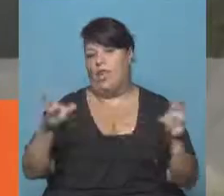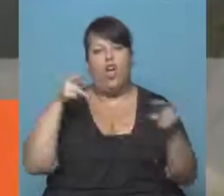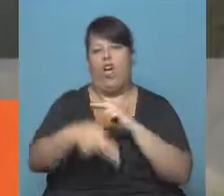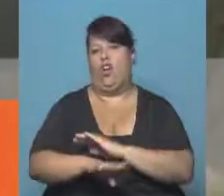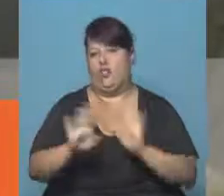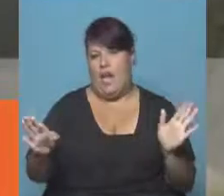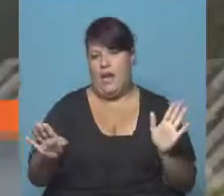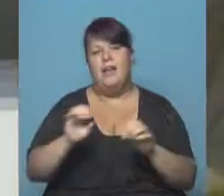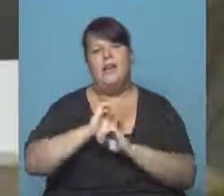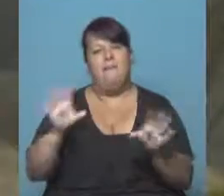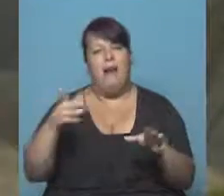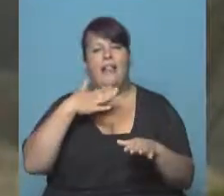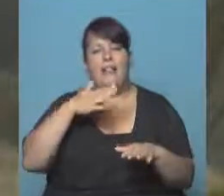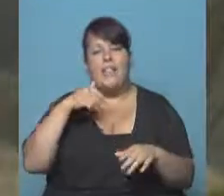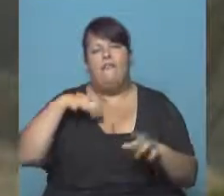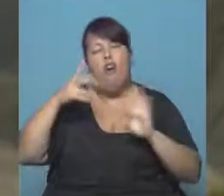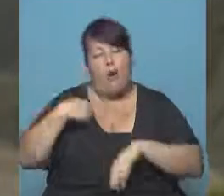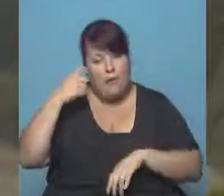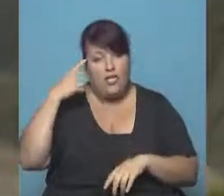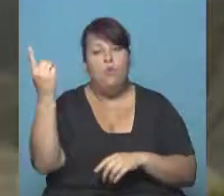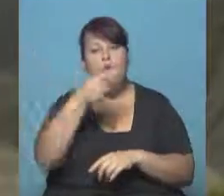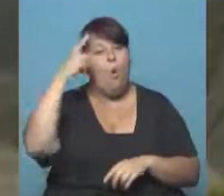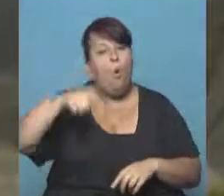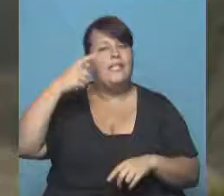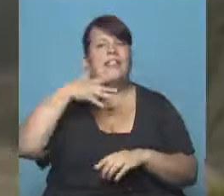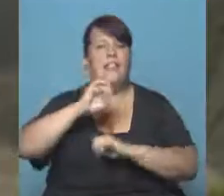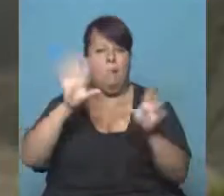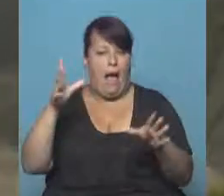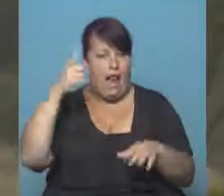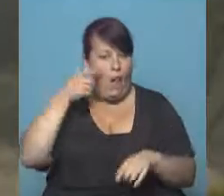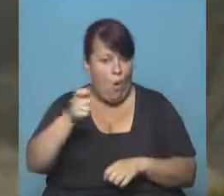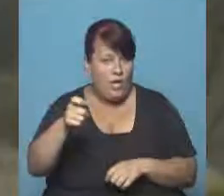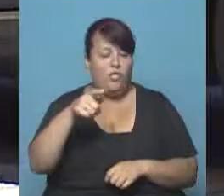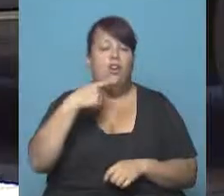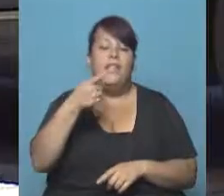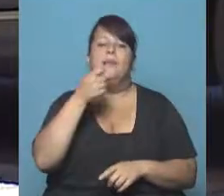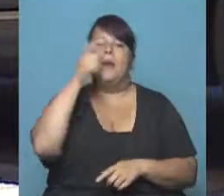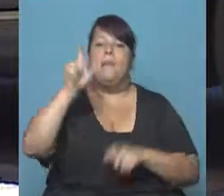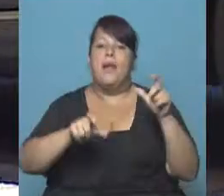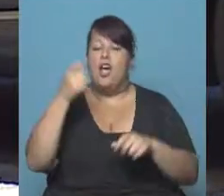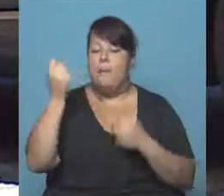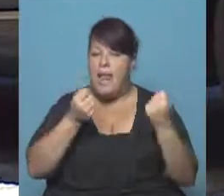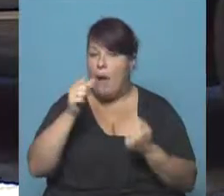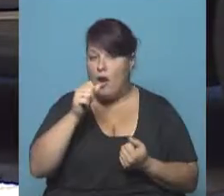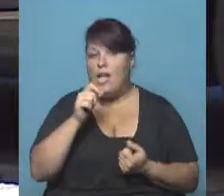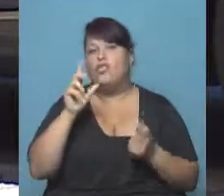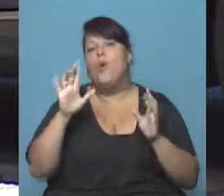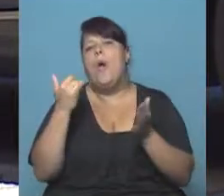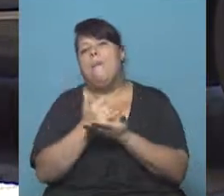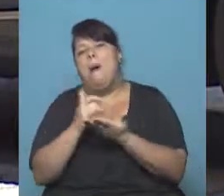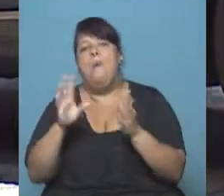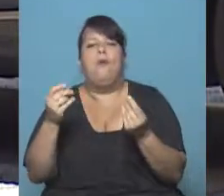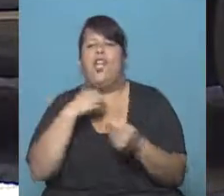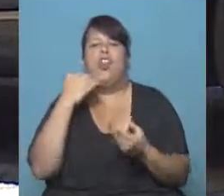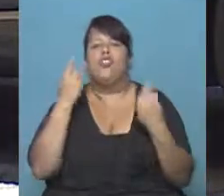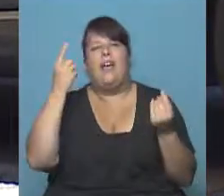mal la mala interpretación a mi juicio de muchos jueces que por ejemplo consideraban que una persona que manejaba alcoholizada era una atenuante porque